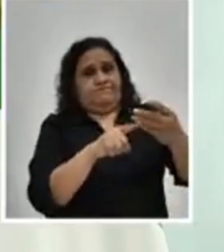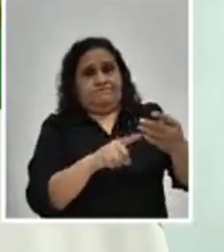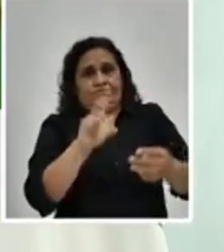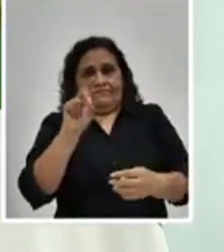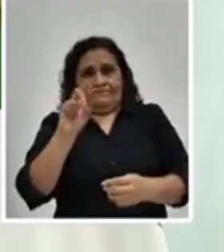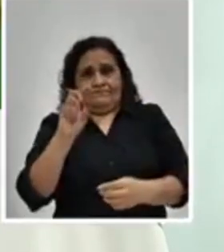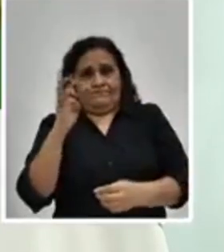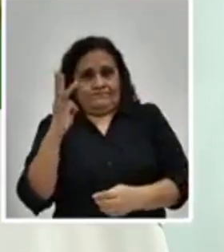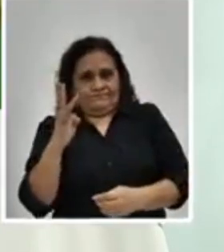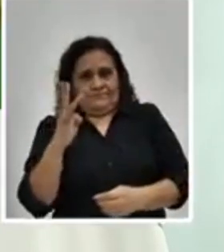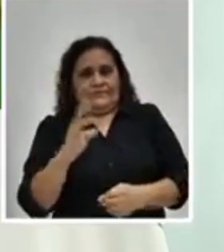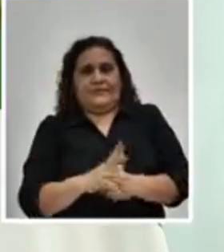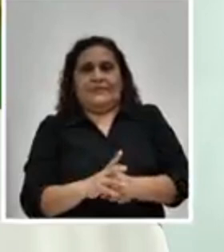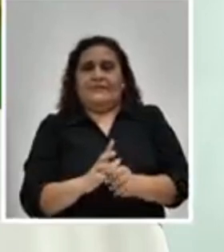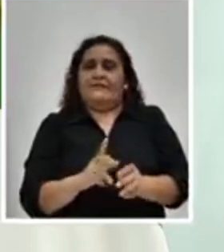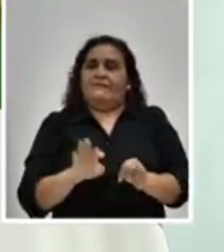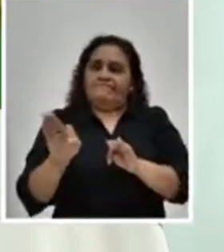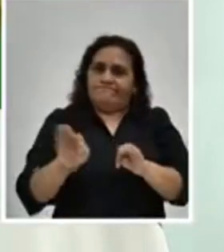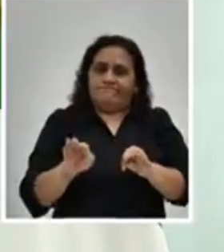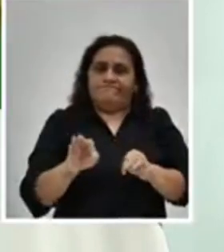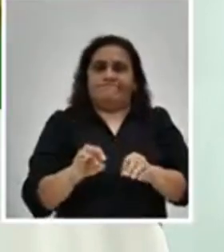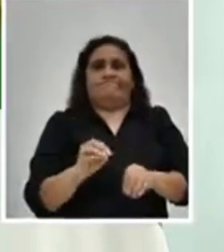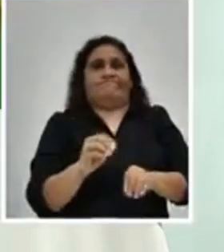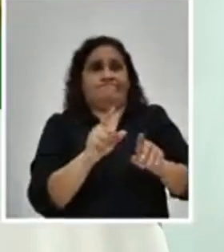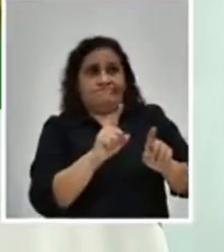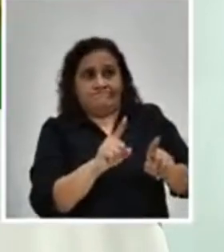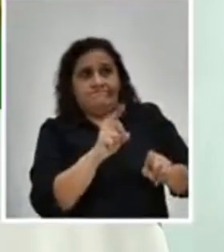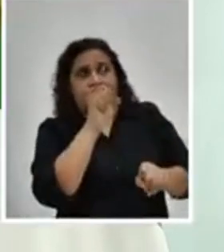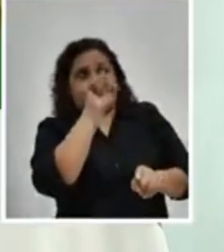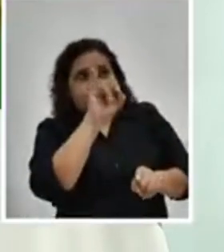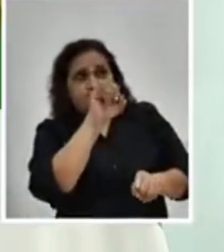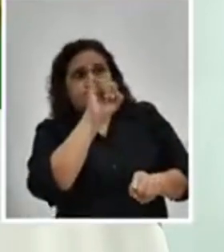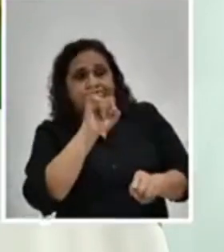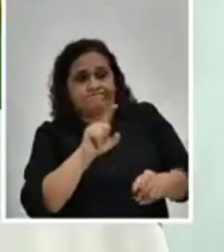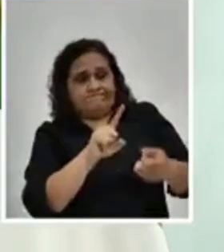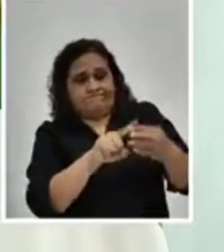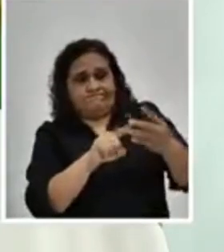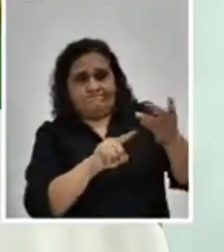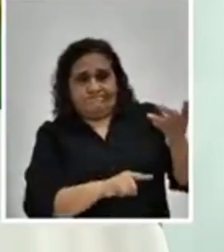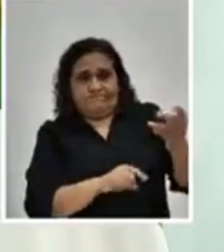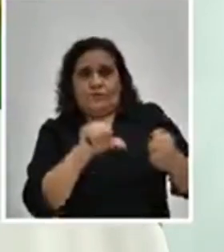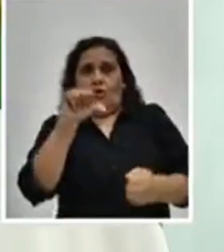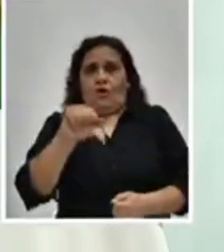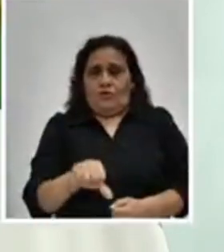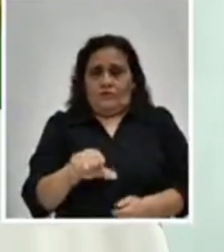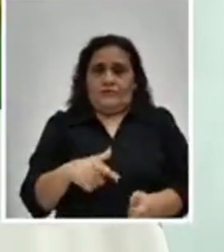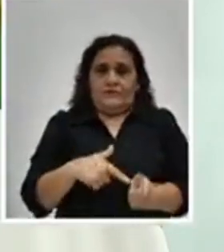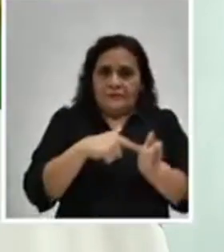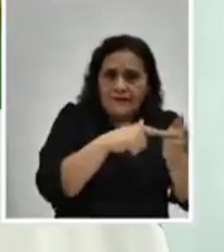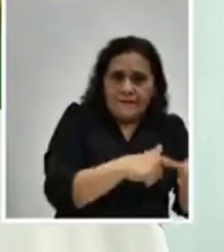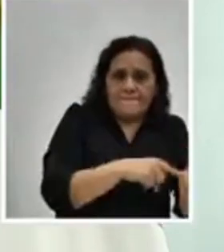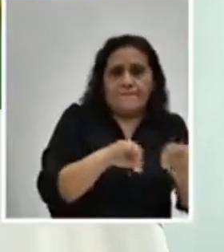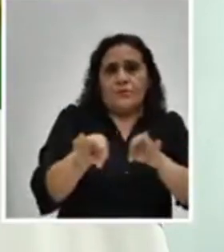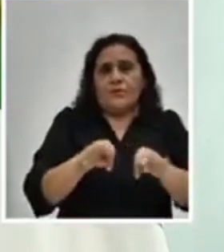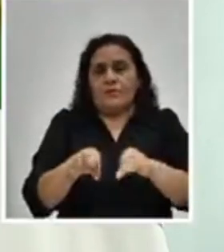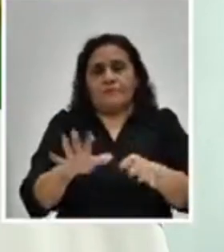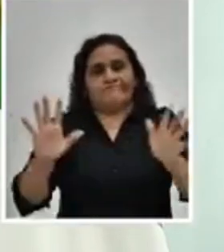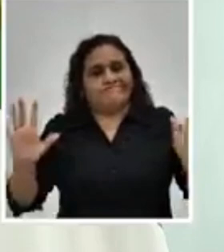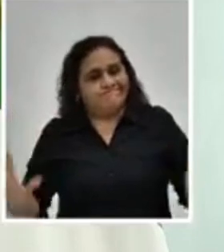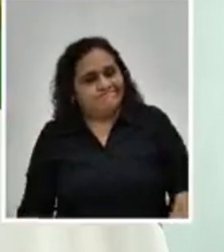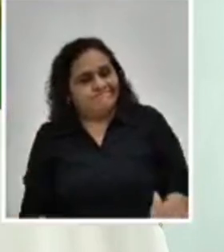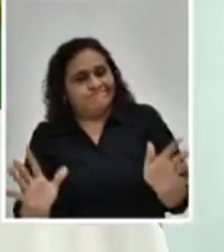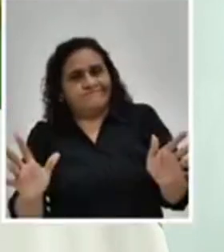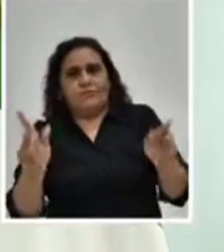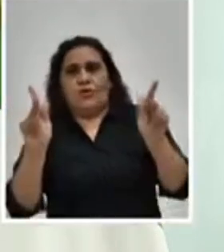cuales hemos mantenido a lo largo de estos últimos 5 años. Hoy por hoy, seguimos trabajando e impulsando a